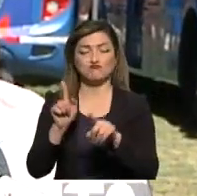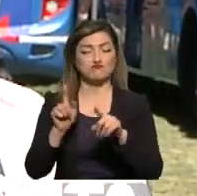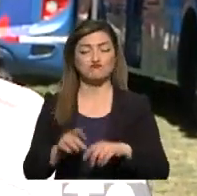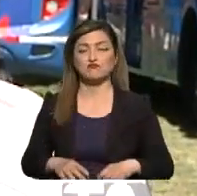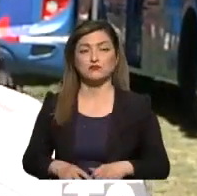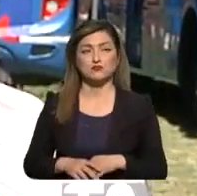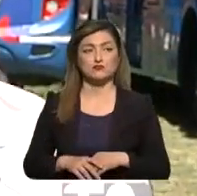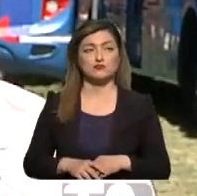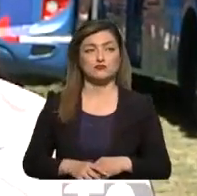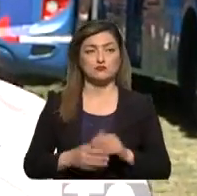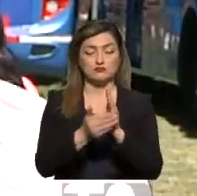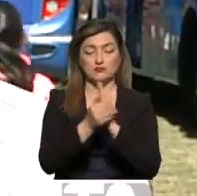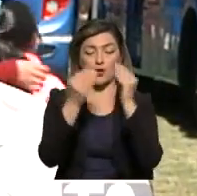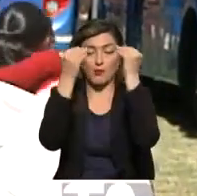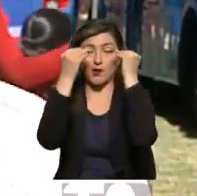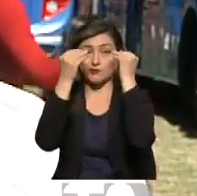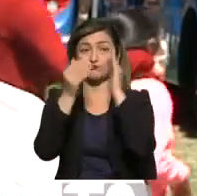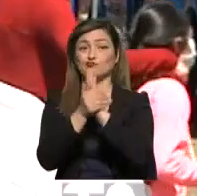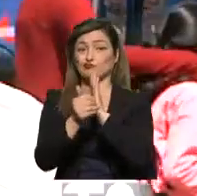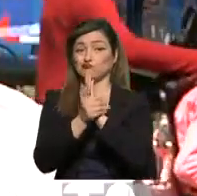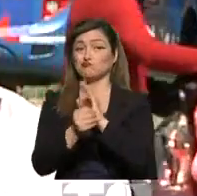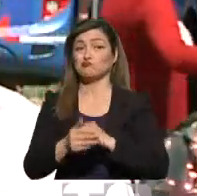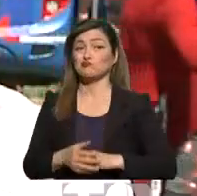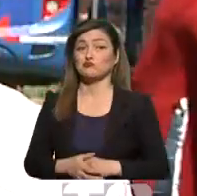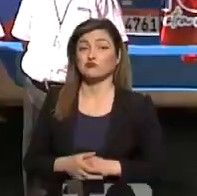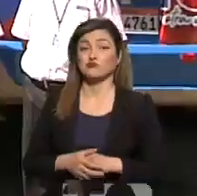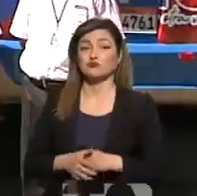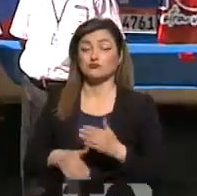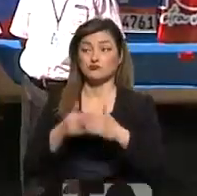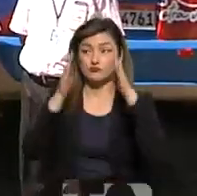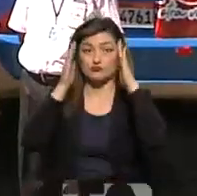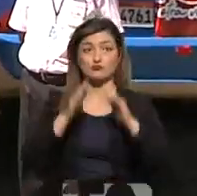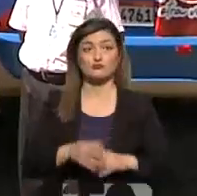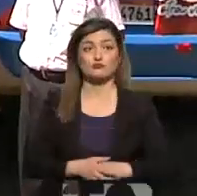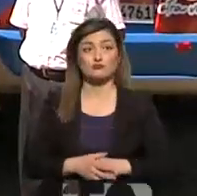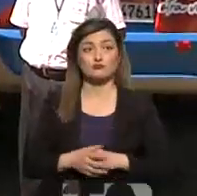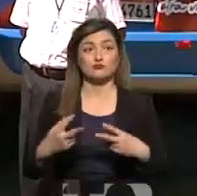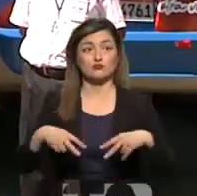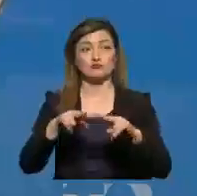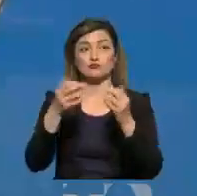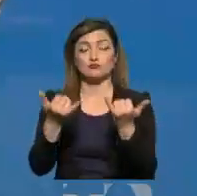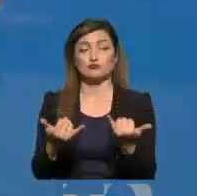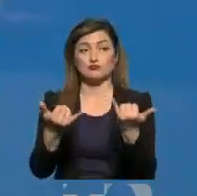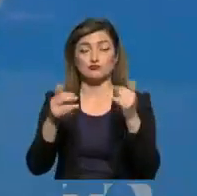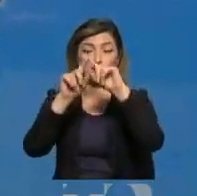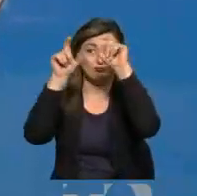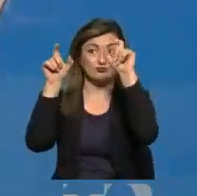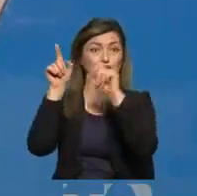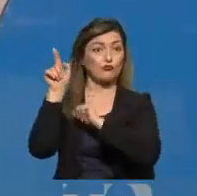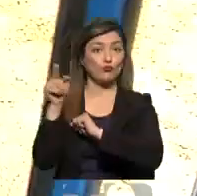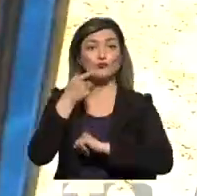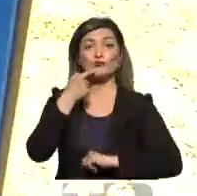somos capacitados para tener estos gobiernos para poder actualizar la tarifa desde la cooperativa victoria